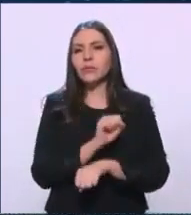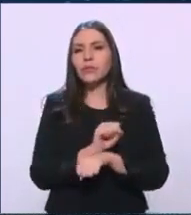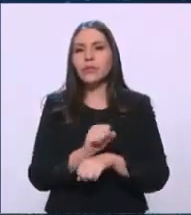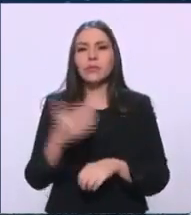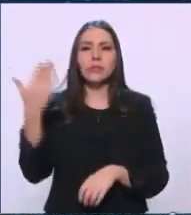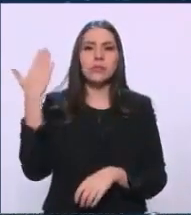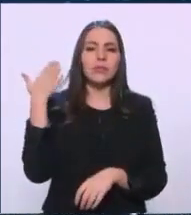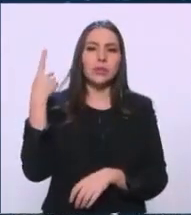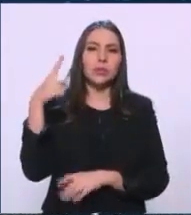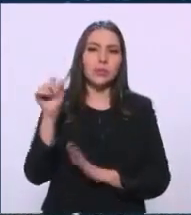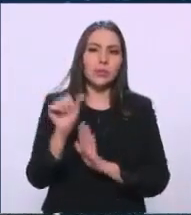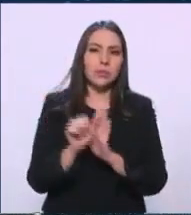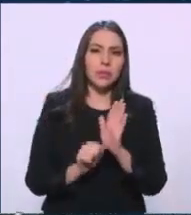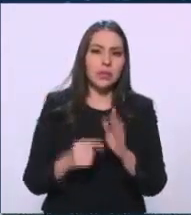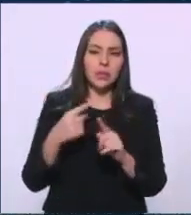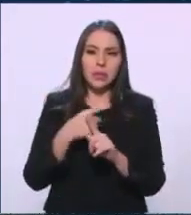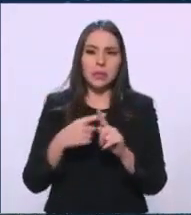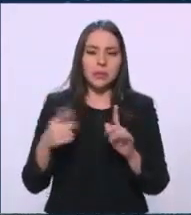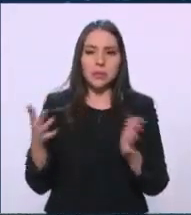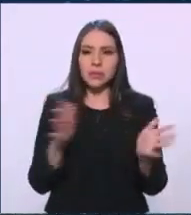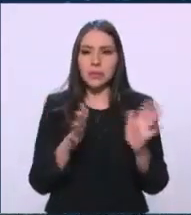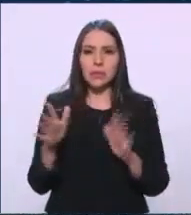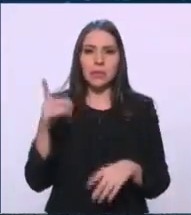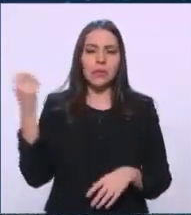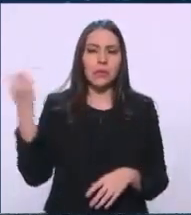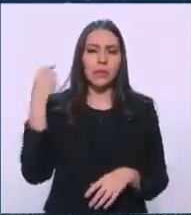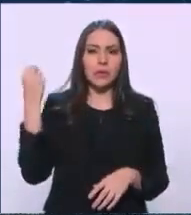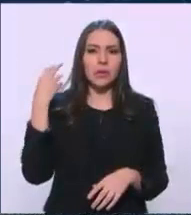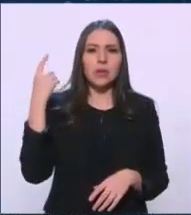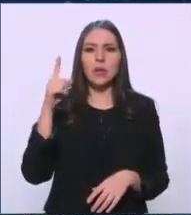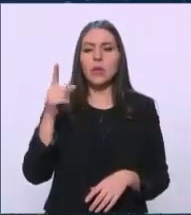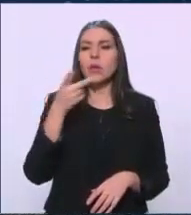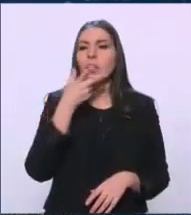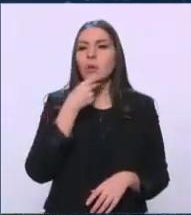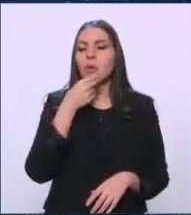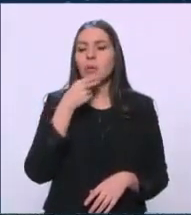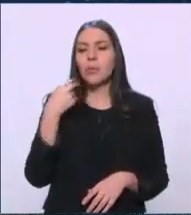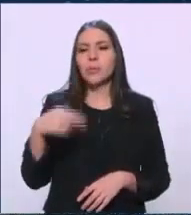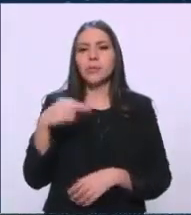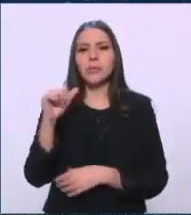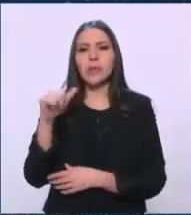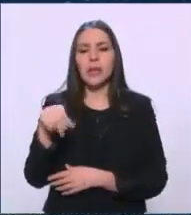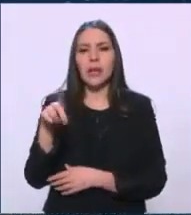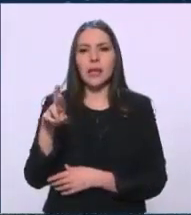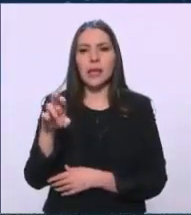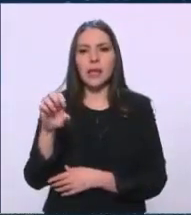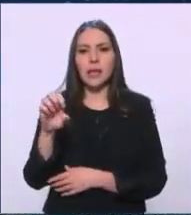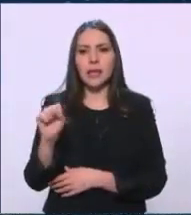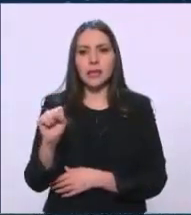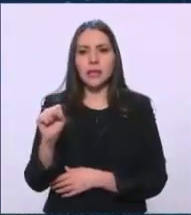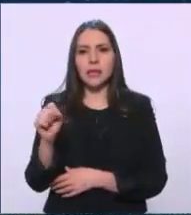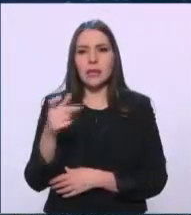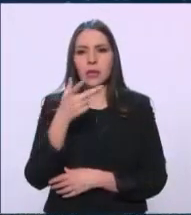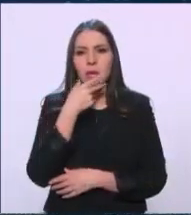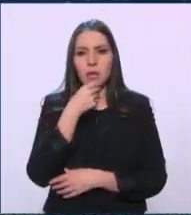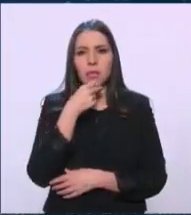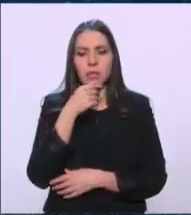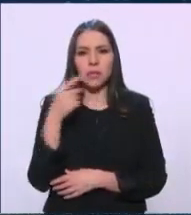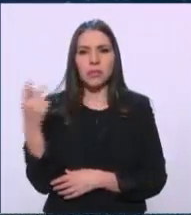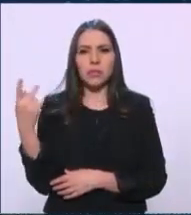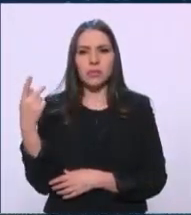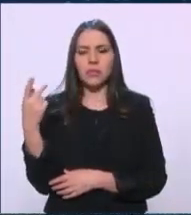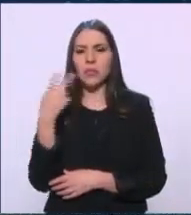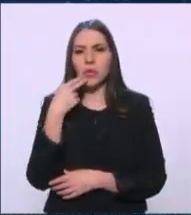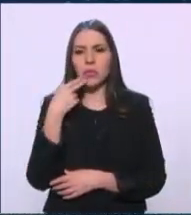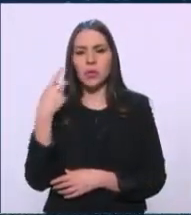medio, en un seminario de la MAI, un colega, Andrés Levy, de Covarrubias y Asociados,